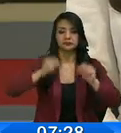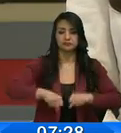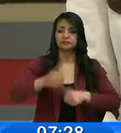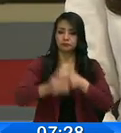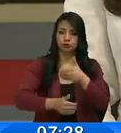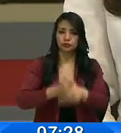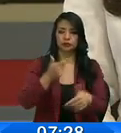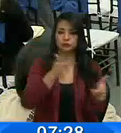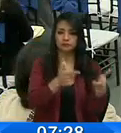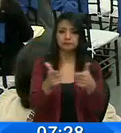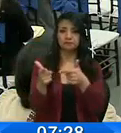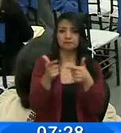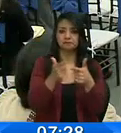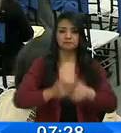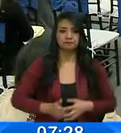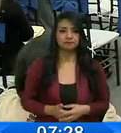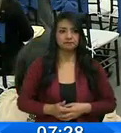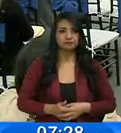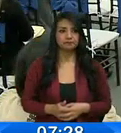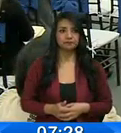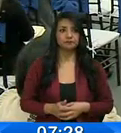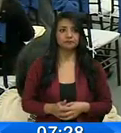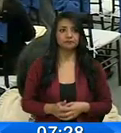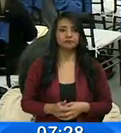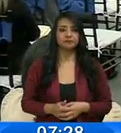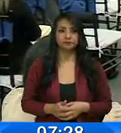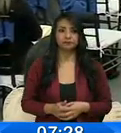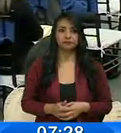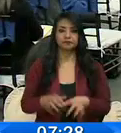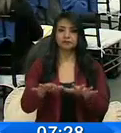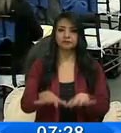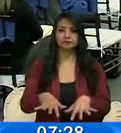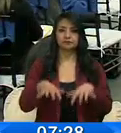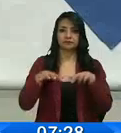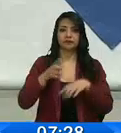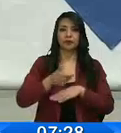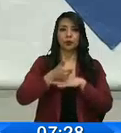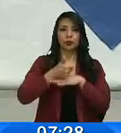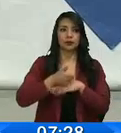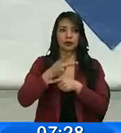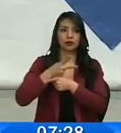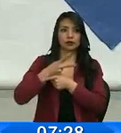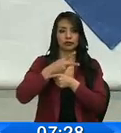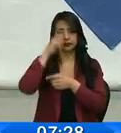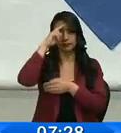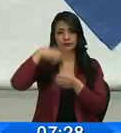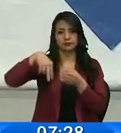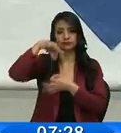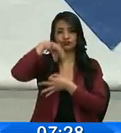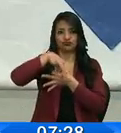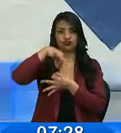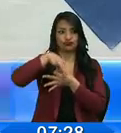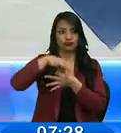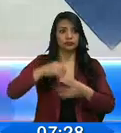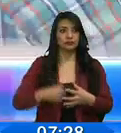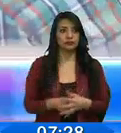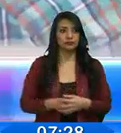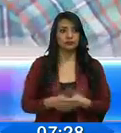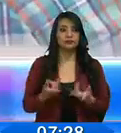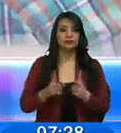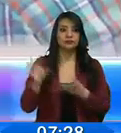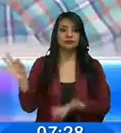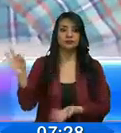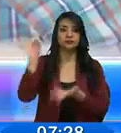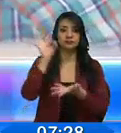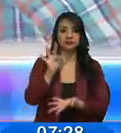proceso. En el Salón de la Democracia, reunidas autoridades del Consejo Nacional Electoral, CNE, y